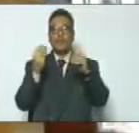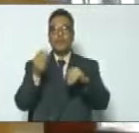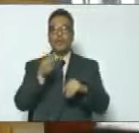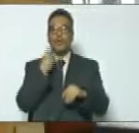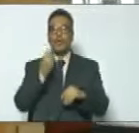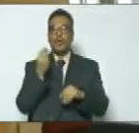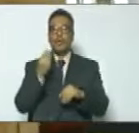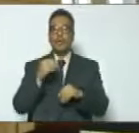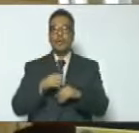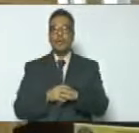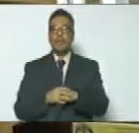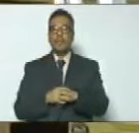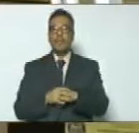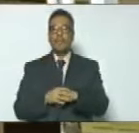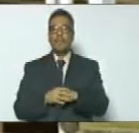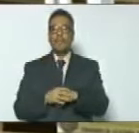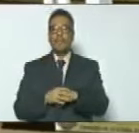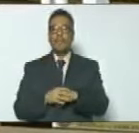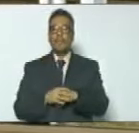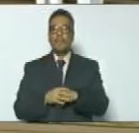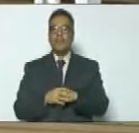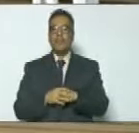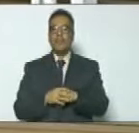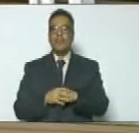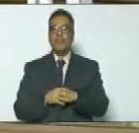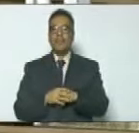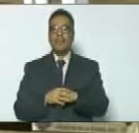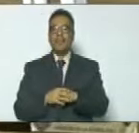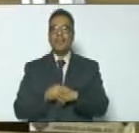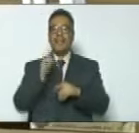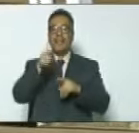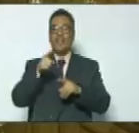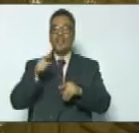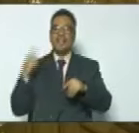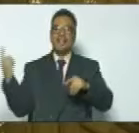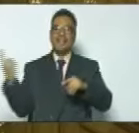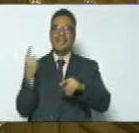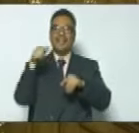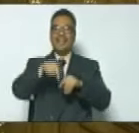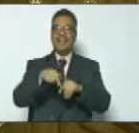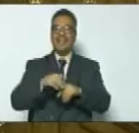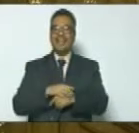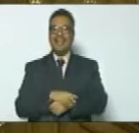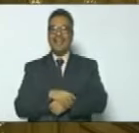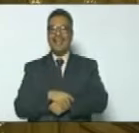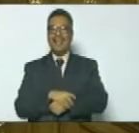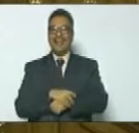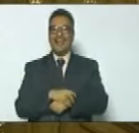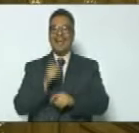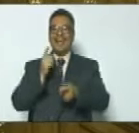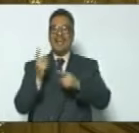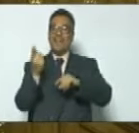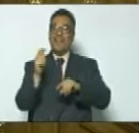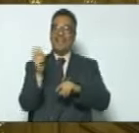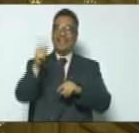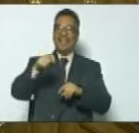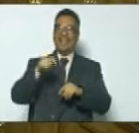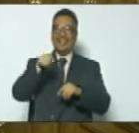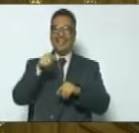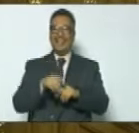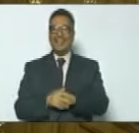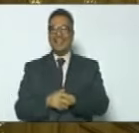los jóvenes. Y algunos que salieron del closet, Diosdado. Más de uno.